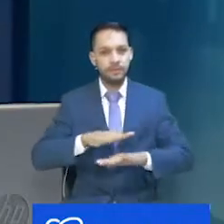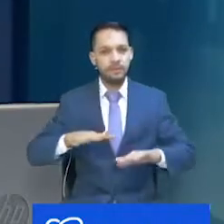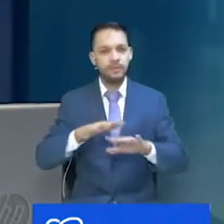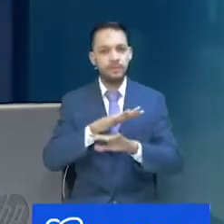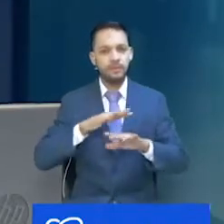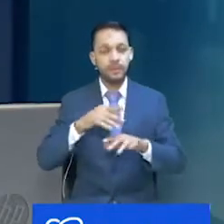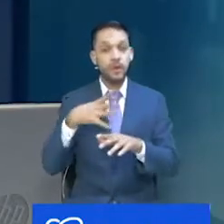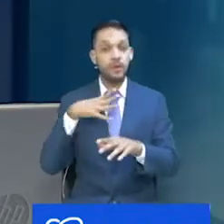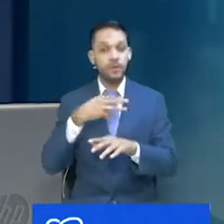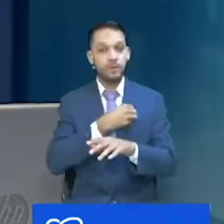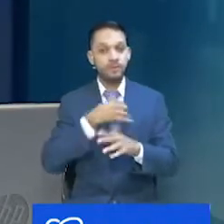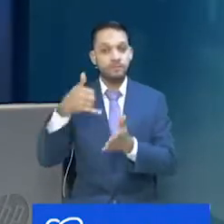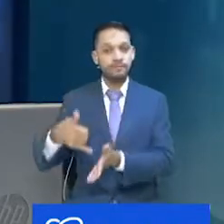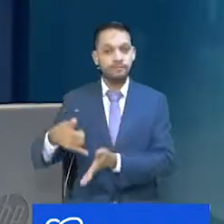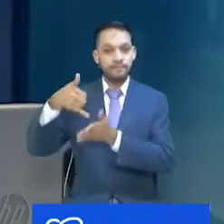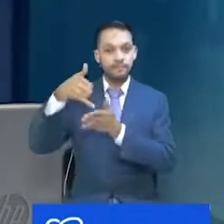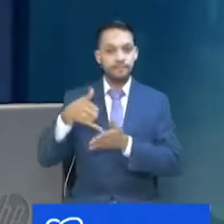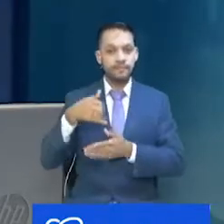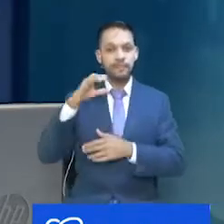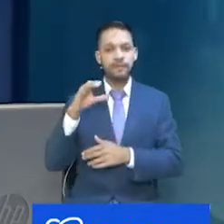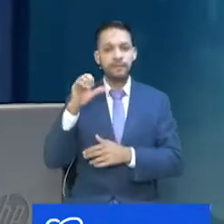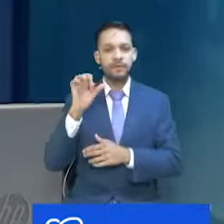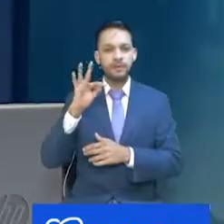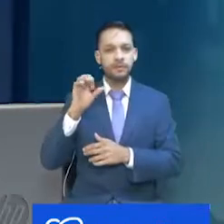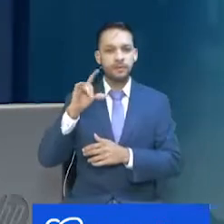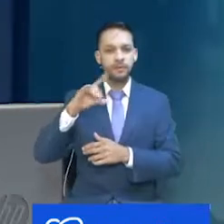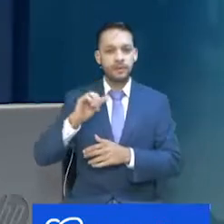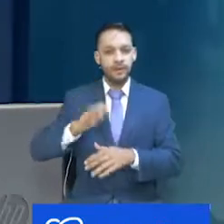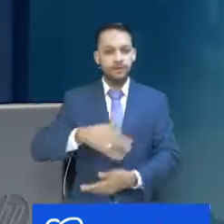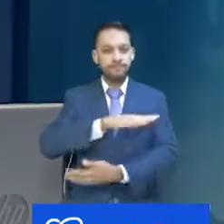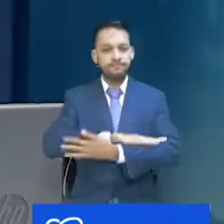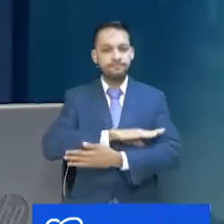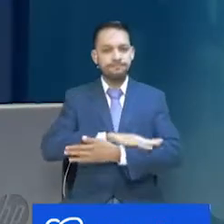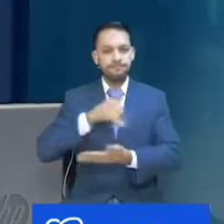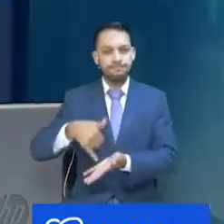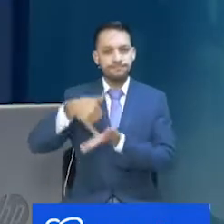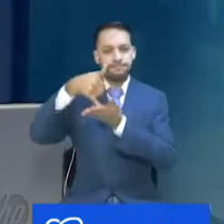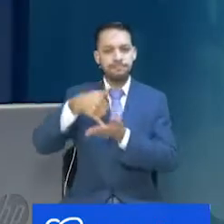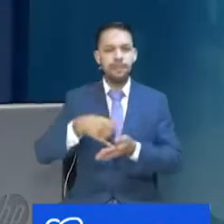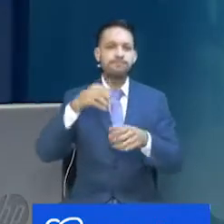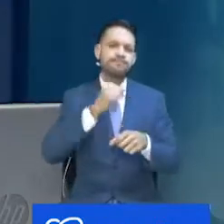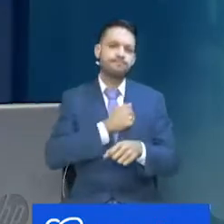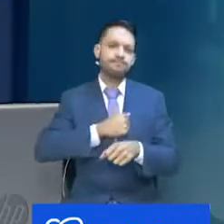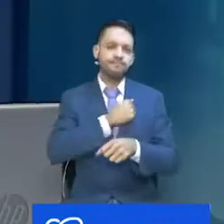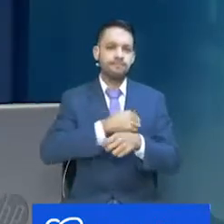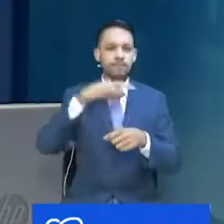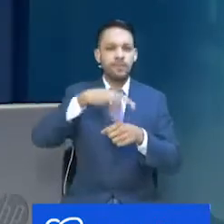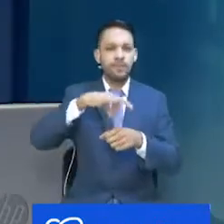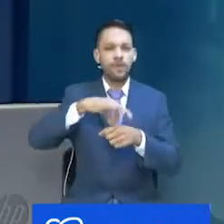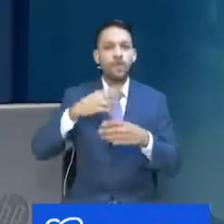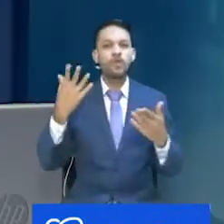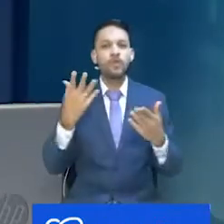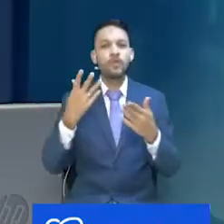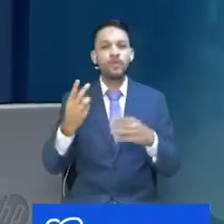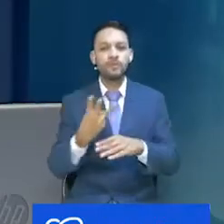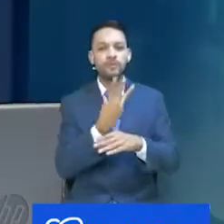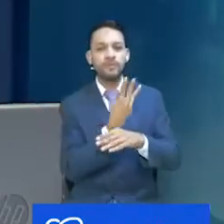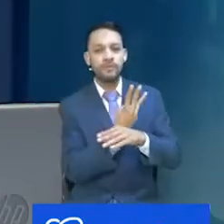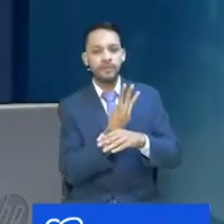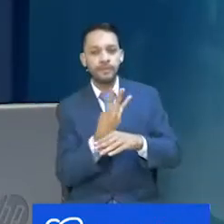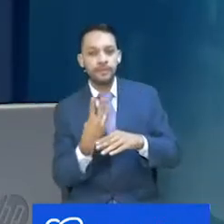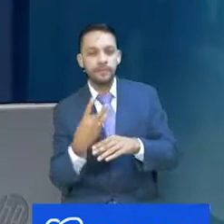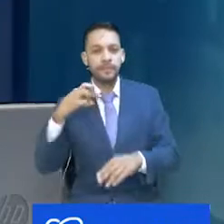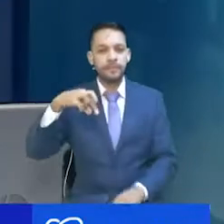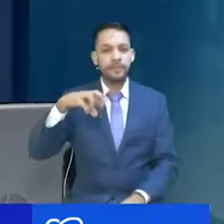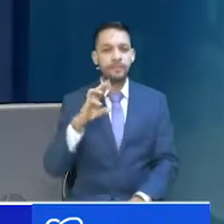nominado a los premios india catalina los invitamos a que nos apoyen en este momento con su voto ingresando a la página www punto premios